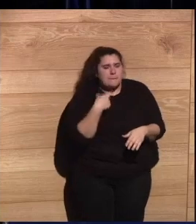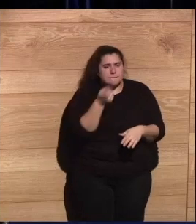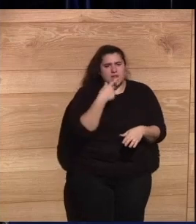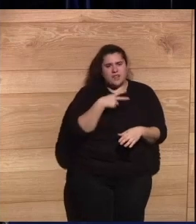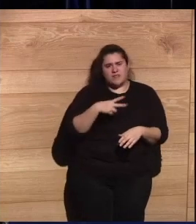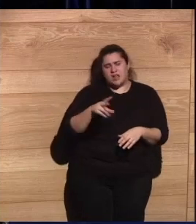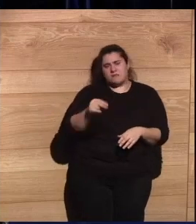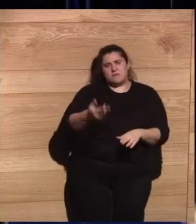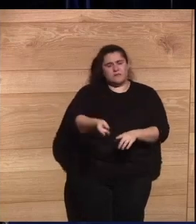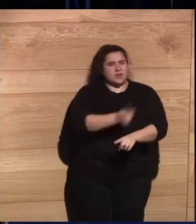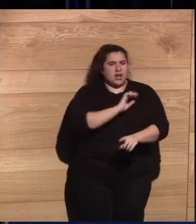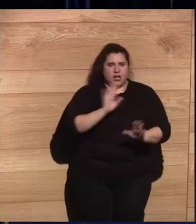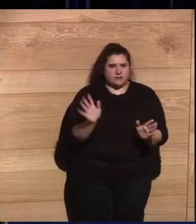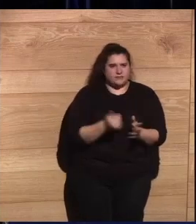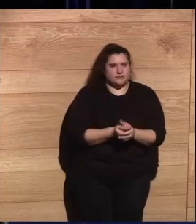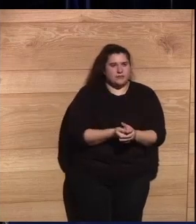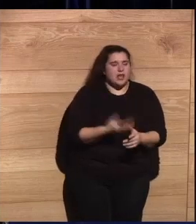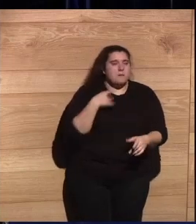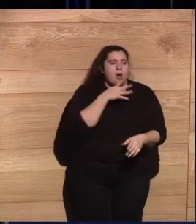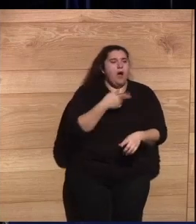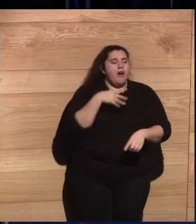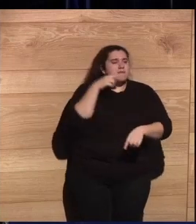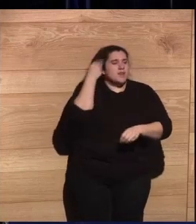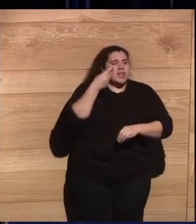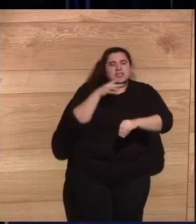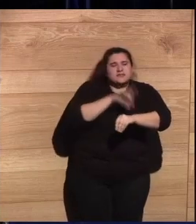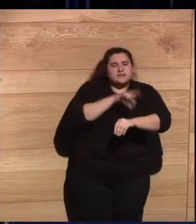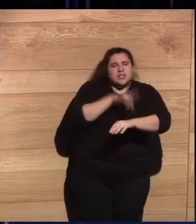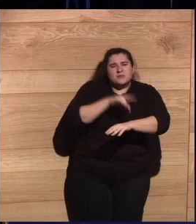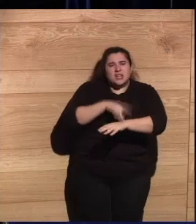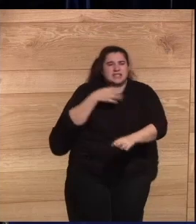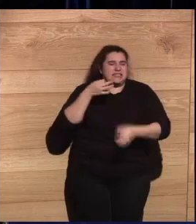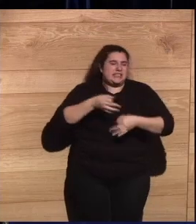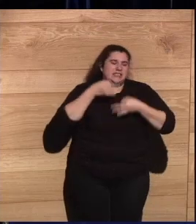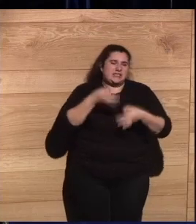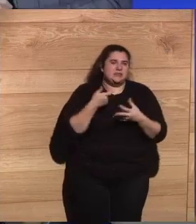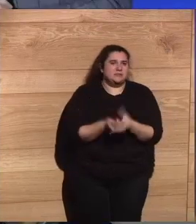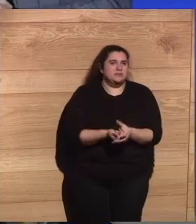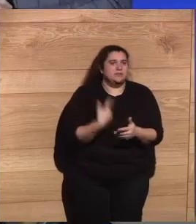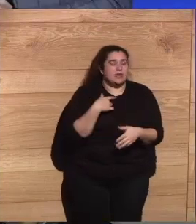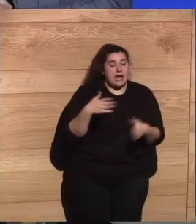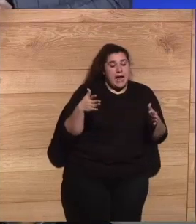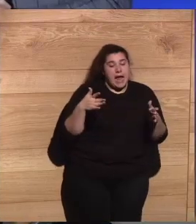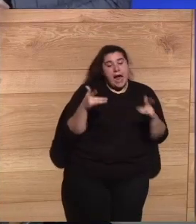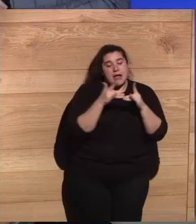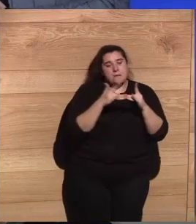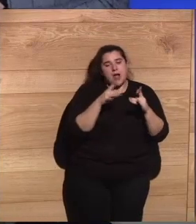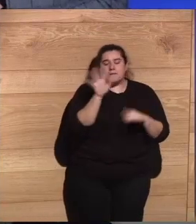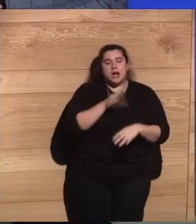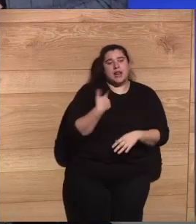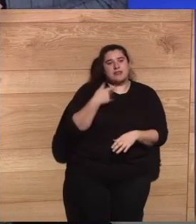medicinas tremenda, hipocondríaco, y está sus sombreros, una cama que parece de un niño pequeño, porque era un